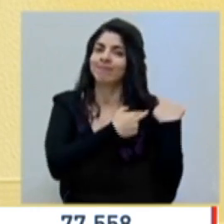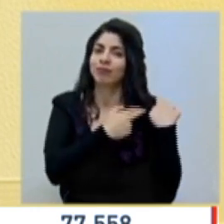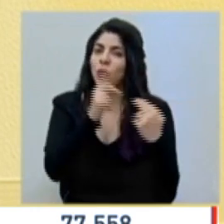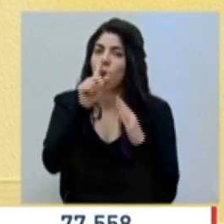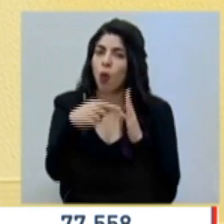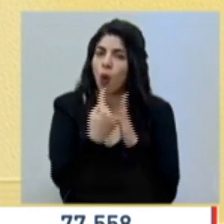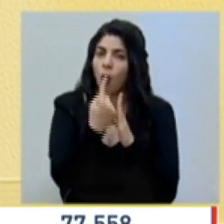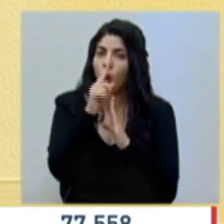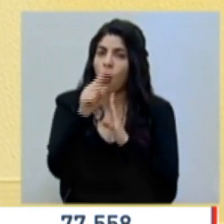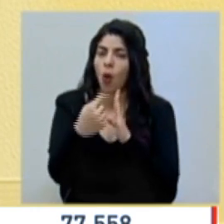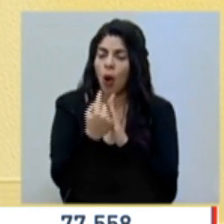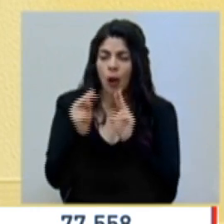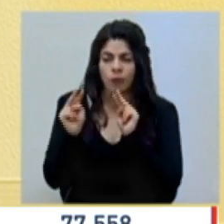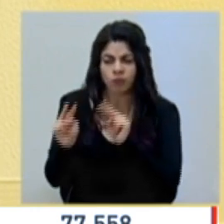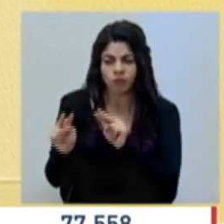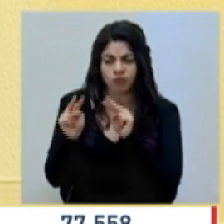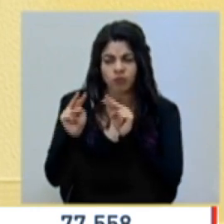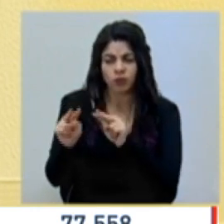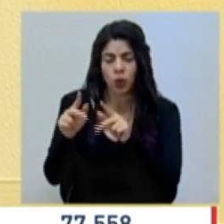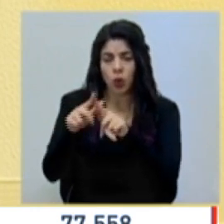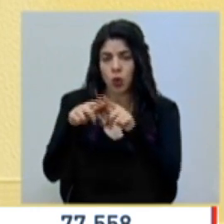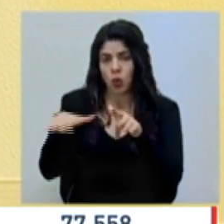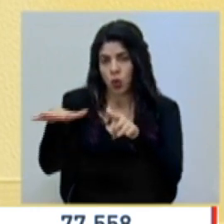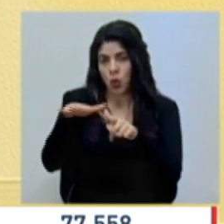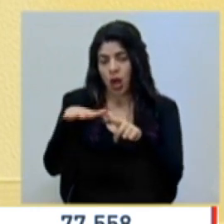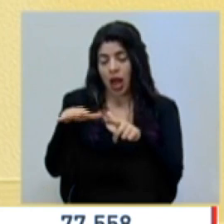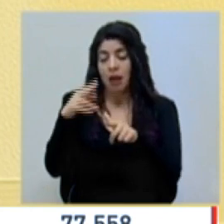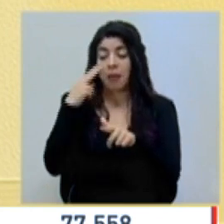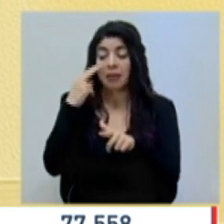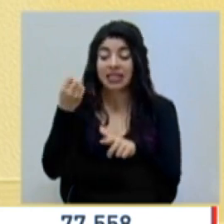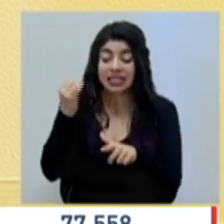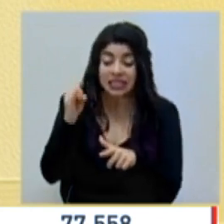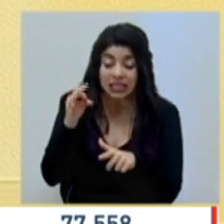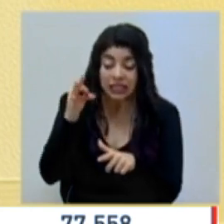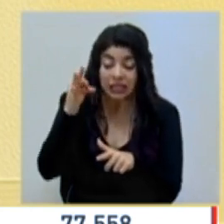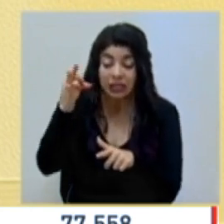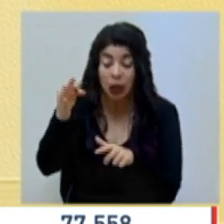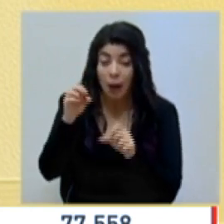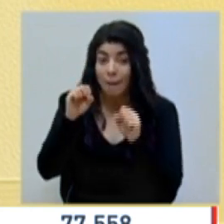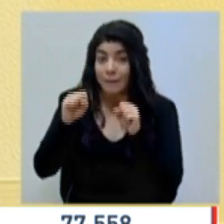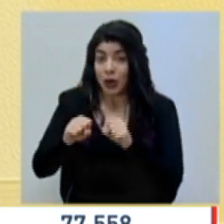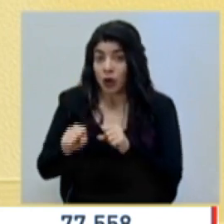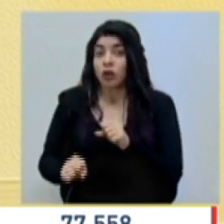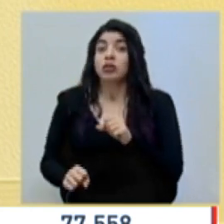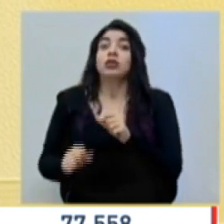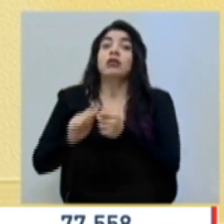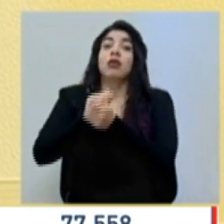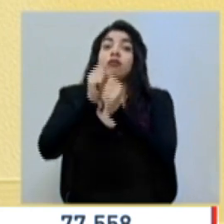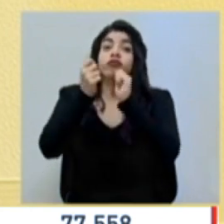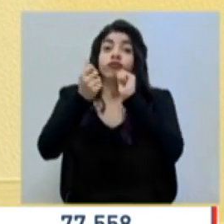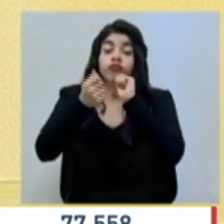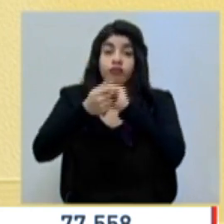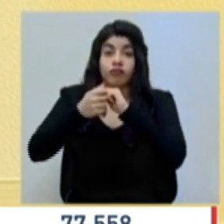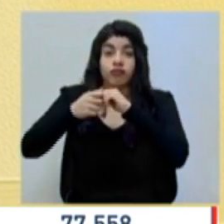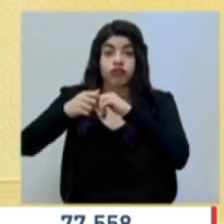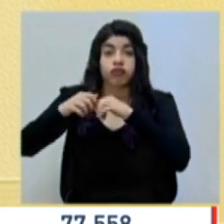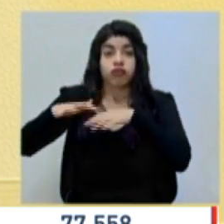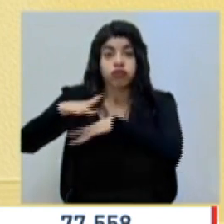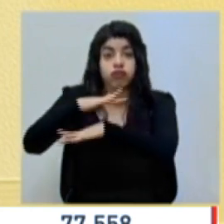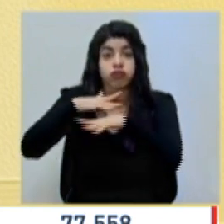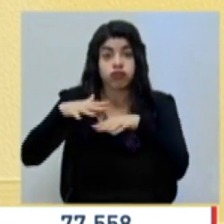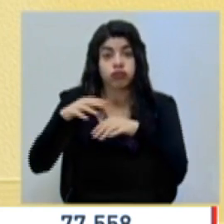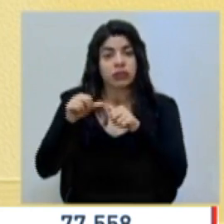hora sobre esa área, digámoslo así, que eventualmente podría ser un sistema de baja presión. Lo estamos monitoreando